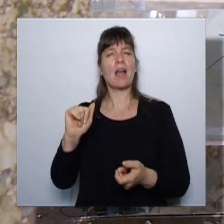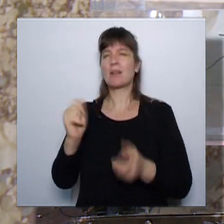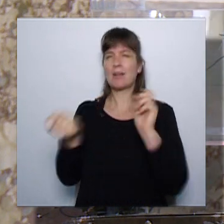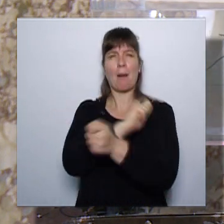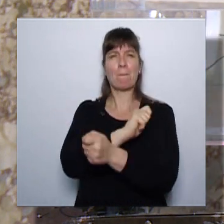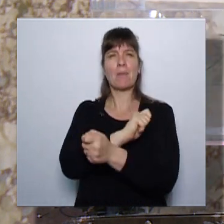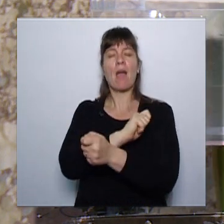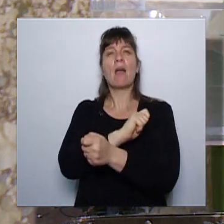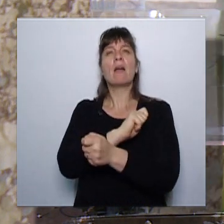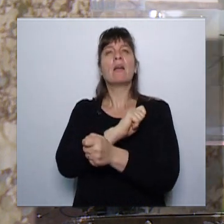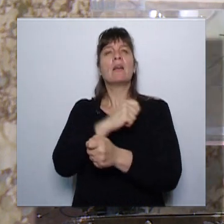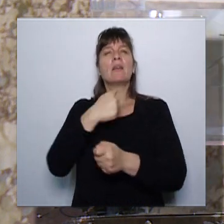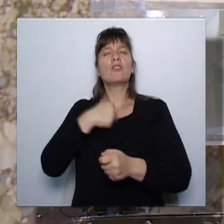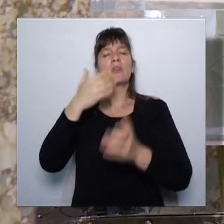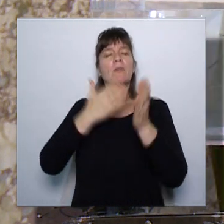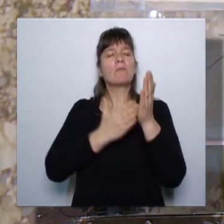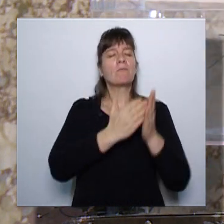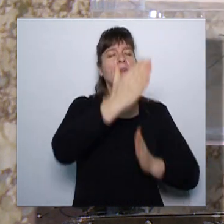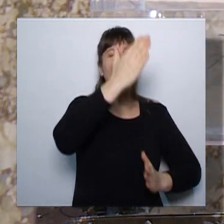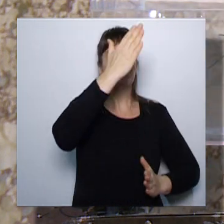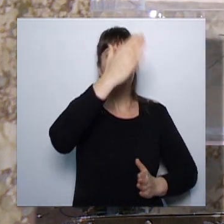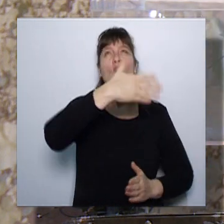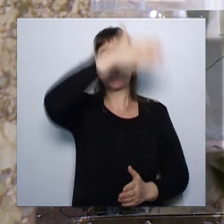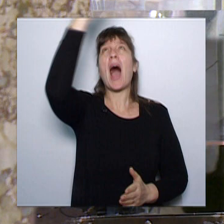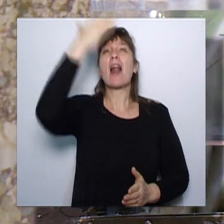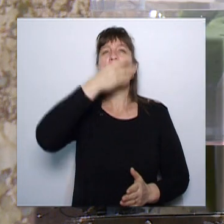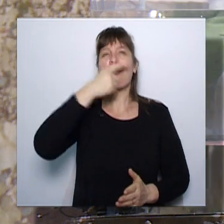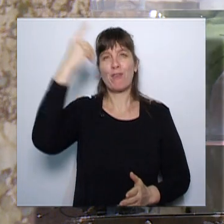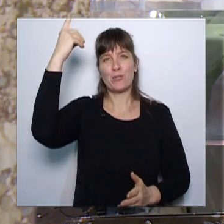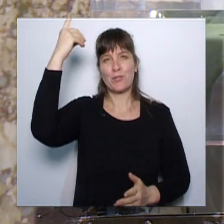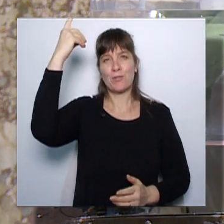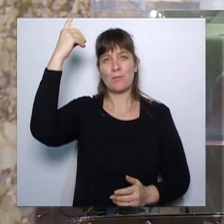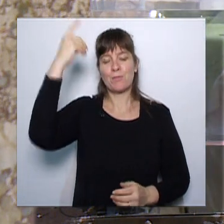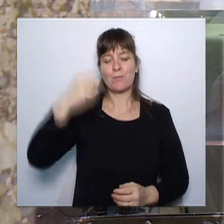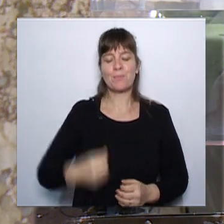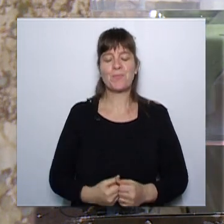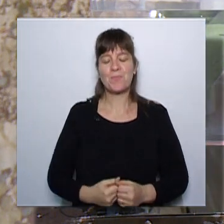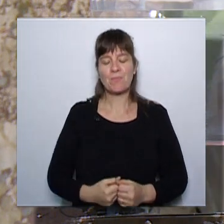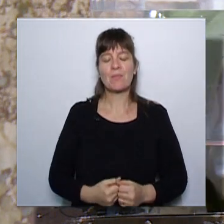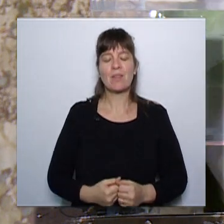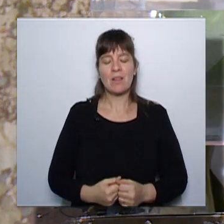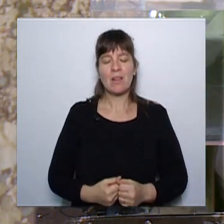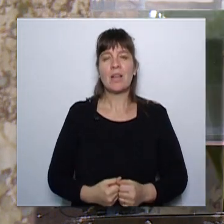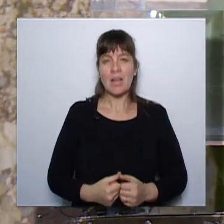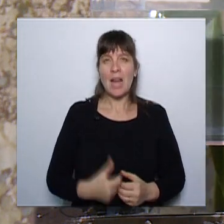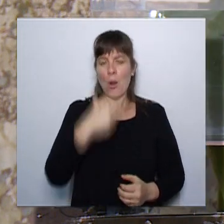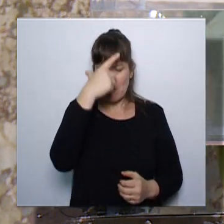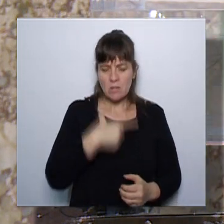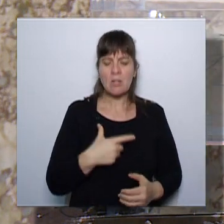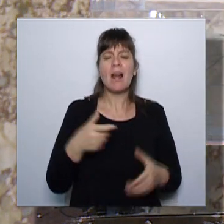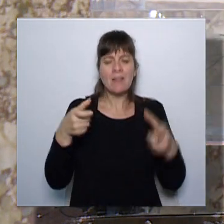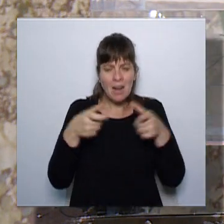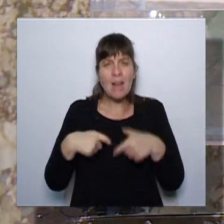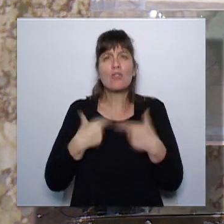y lo lleva a lo eterno ya lo divino a todo nos molesta en lo personal y en la